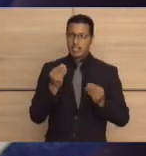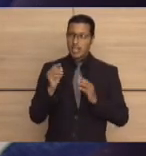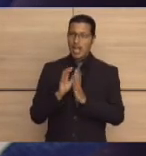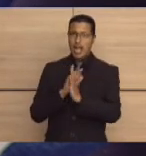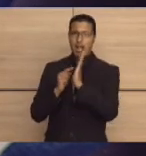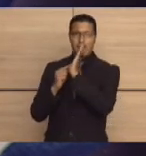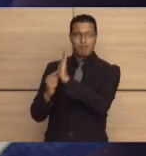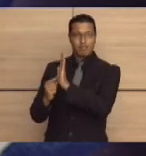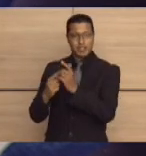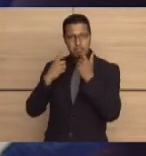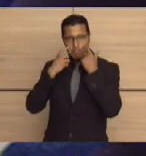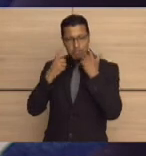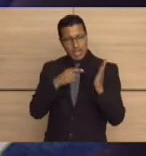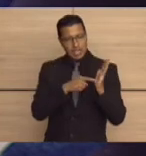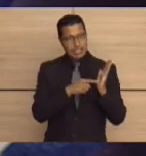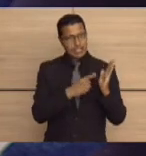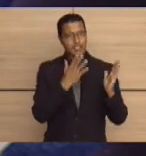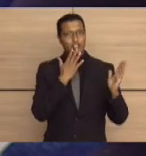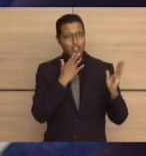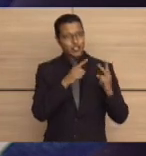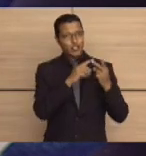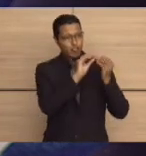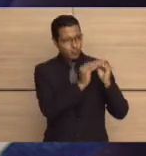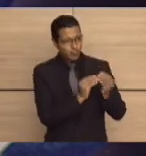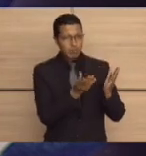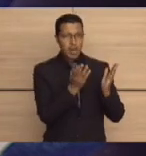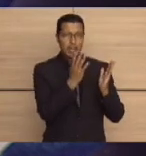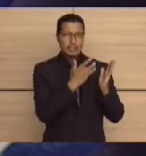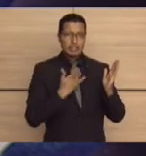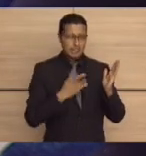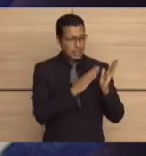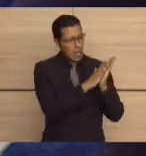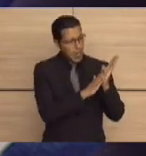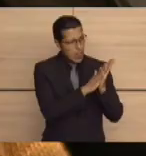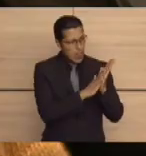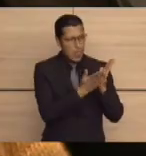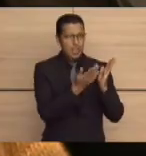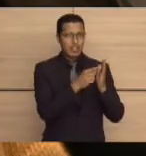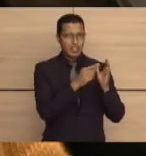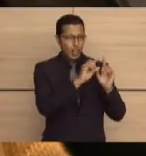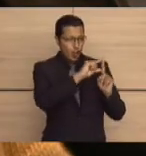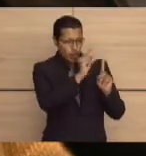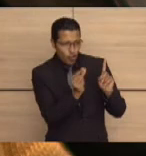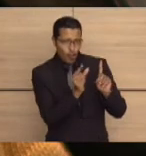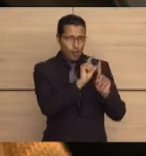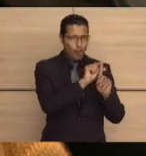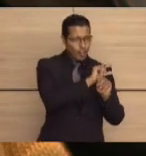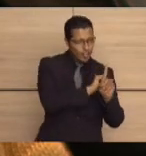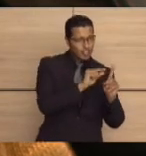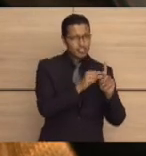más vivamente posible el color, la forma, la textura de esas plantas, de esas hojas, de esos